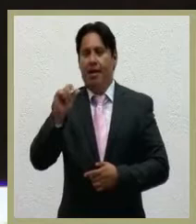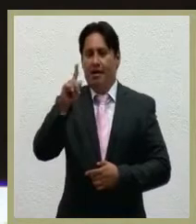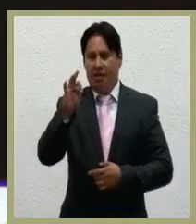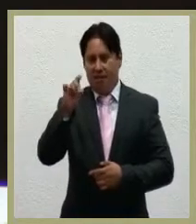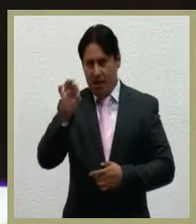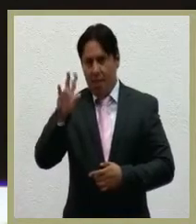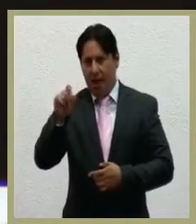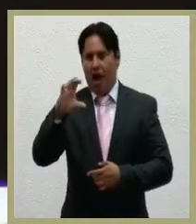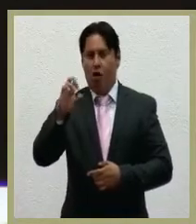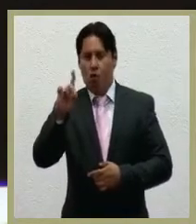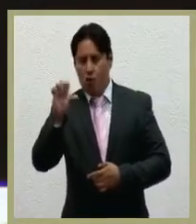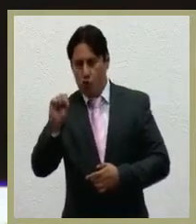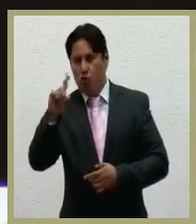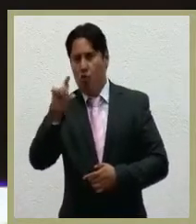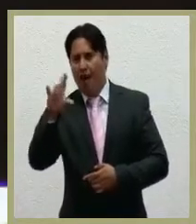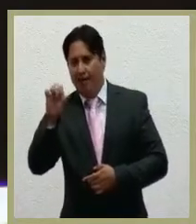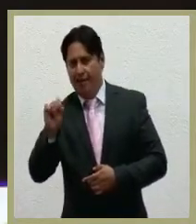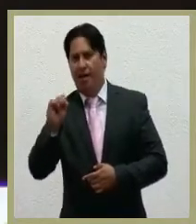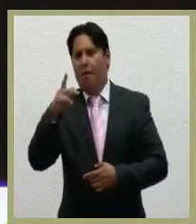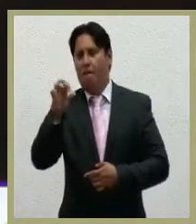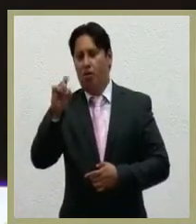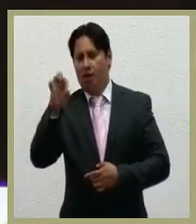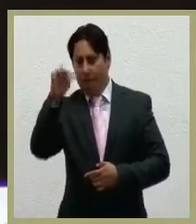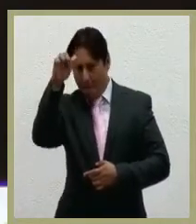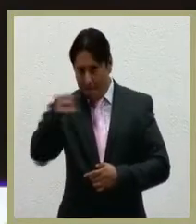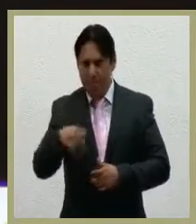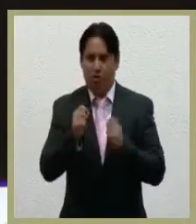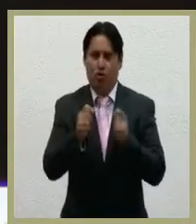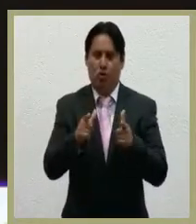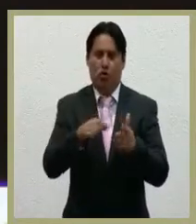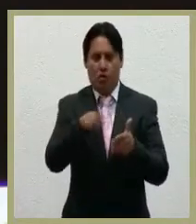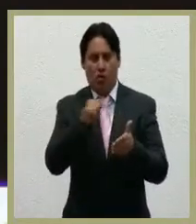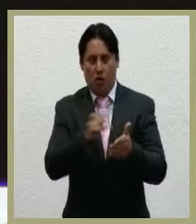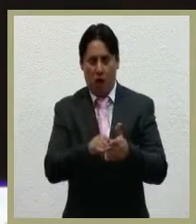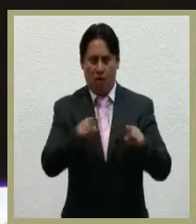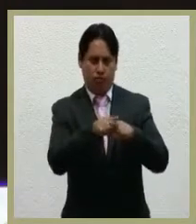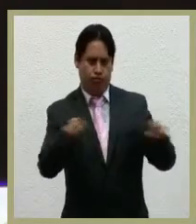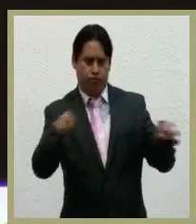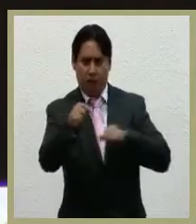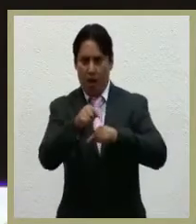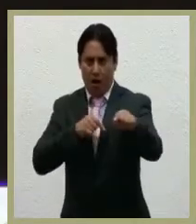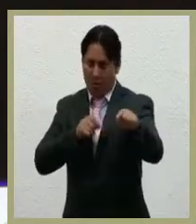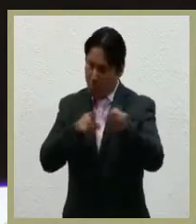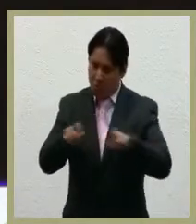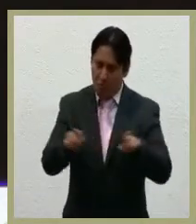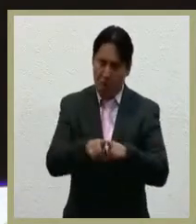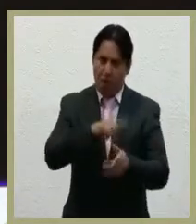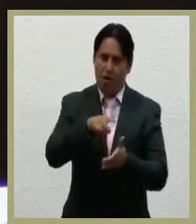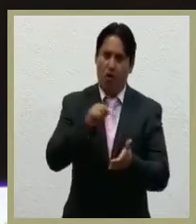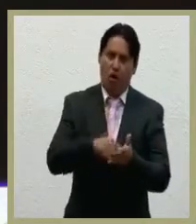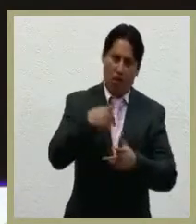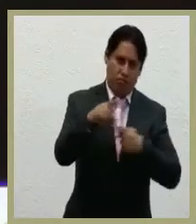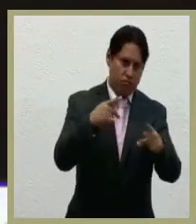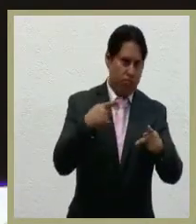Cruz con Casitas y Potinaspac, del municipio de Tuxtla Gutiérrez, con las medidas, colindancias y antecedentes de propiedad de